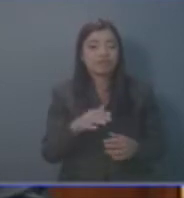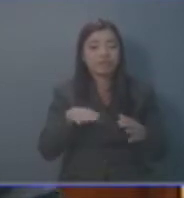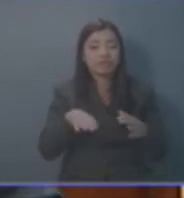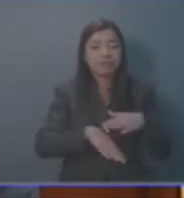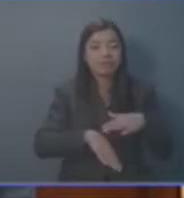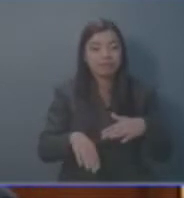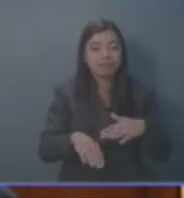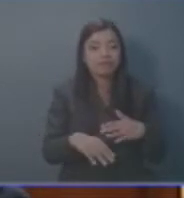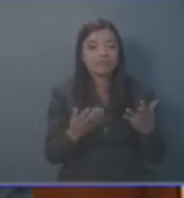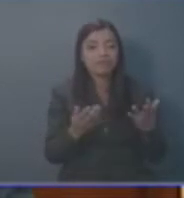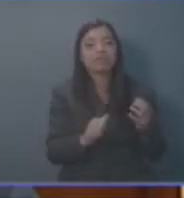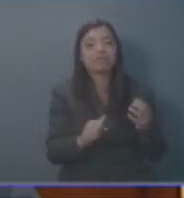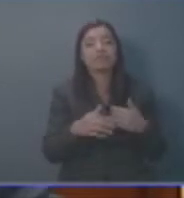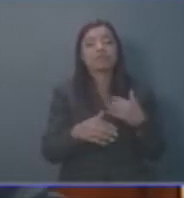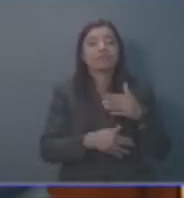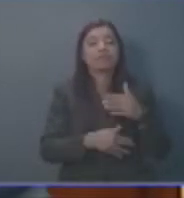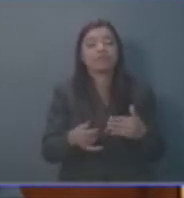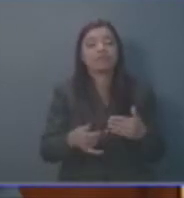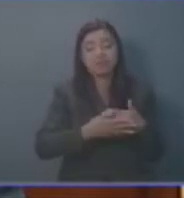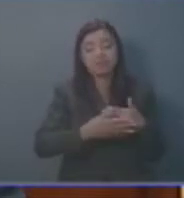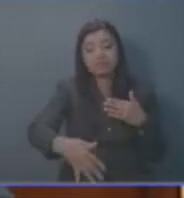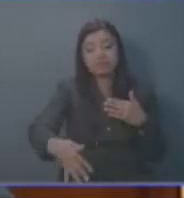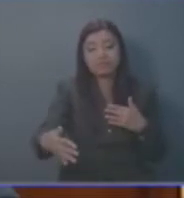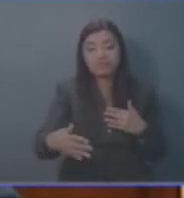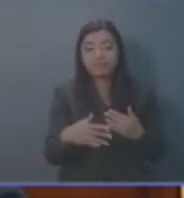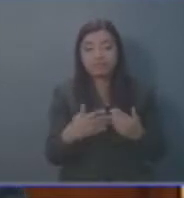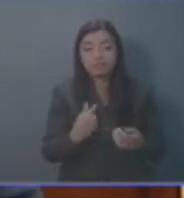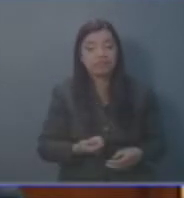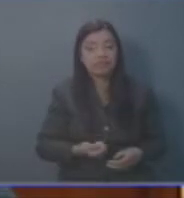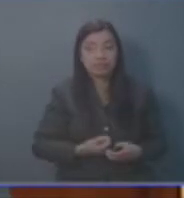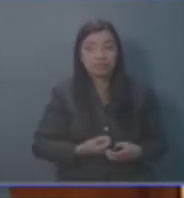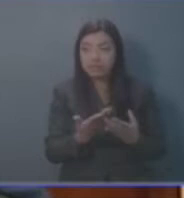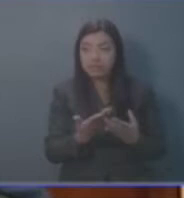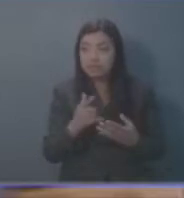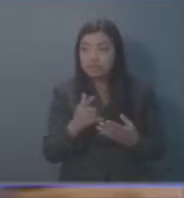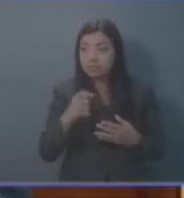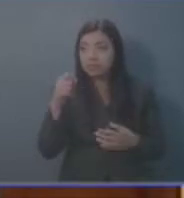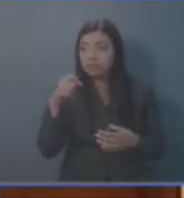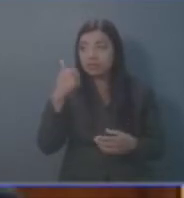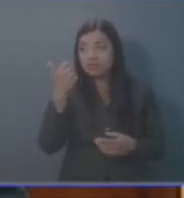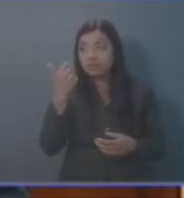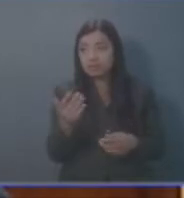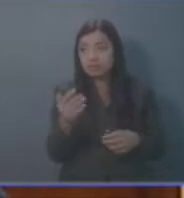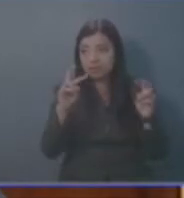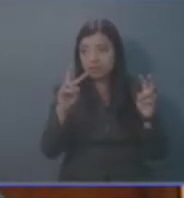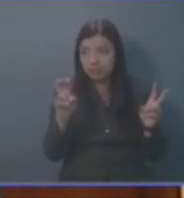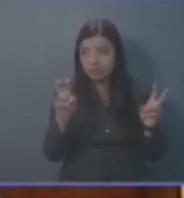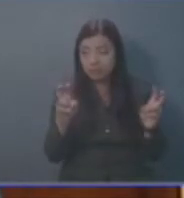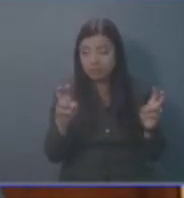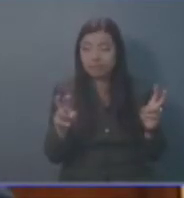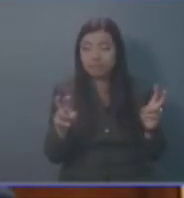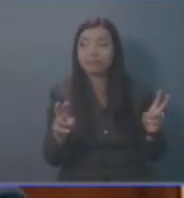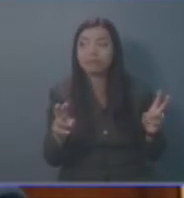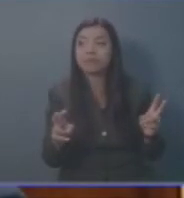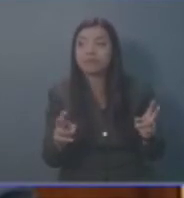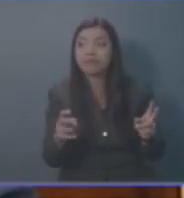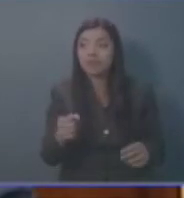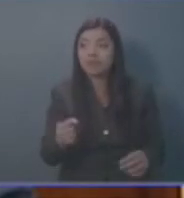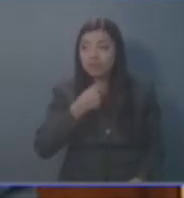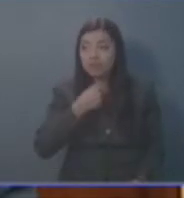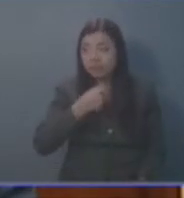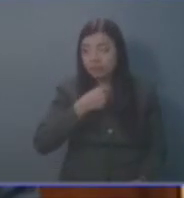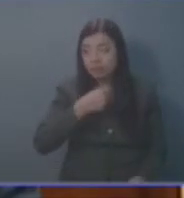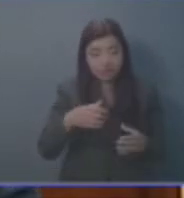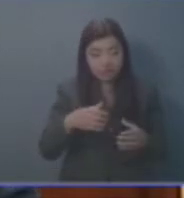básicamente vienen tareas por delante y me voy a quedar hasta aquí porque el próximo tema que vamos a discutir es un informe de la